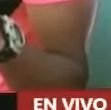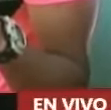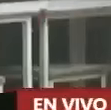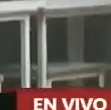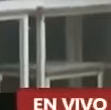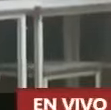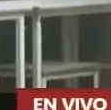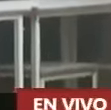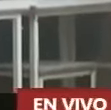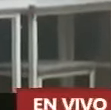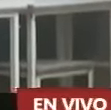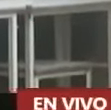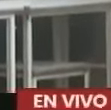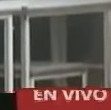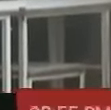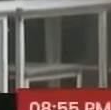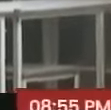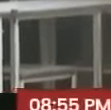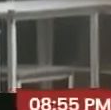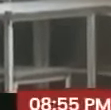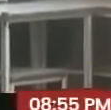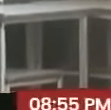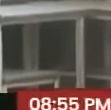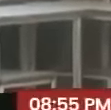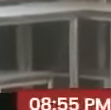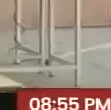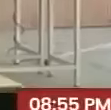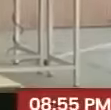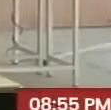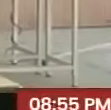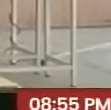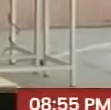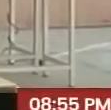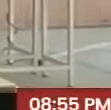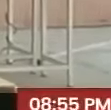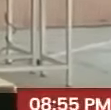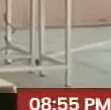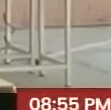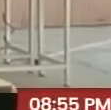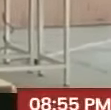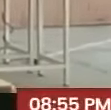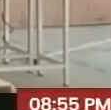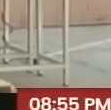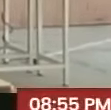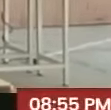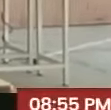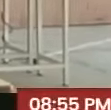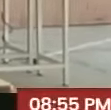Aquí salimos con ese fervor patrio, a luchar por lo nuestro, por nuestras tierras.